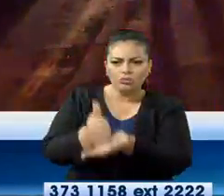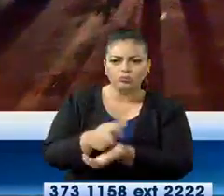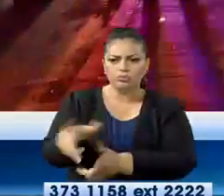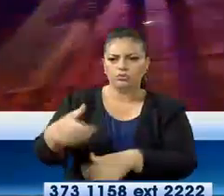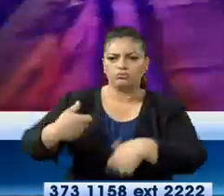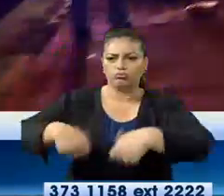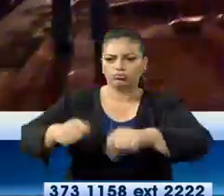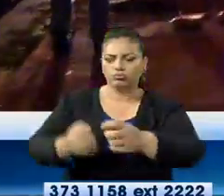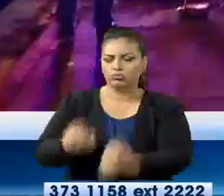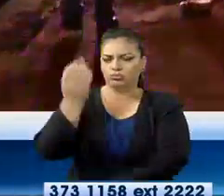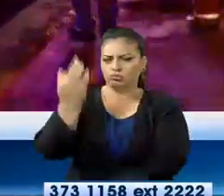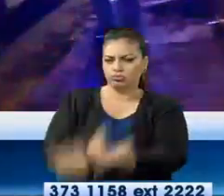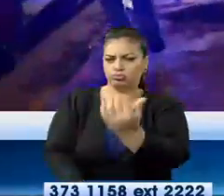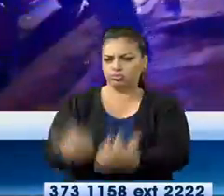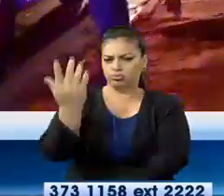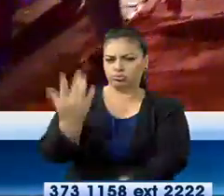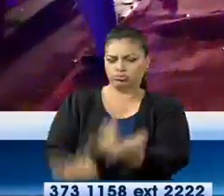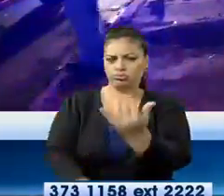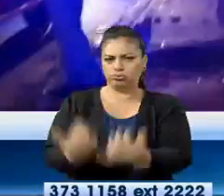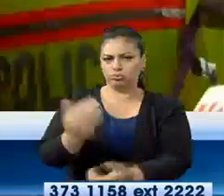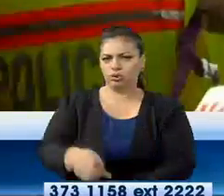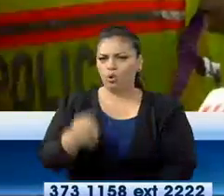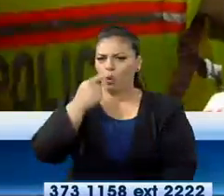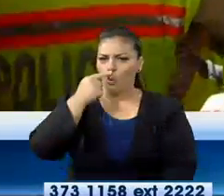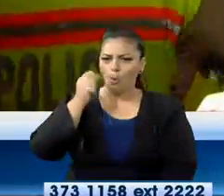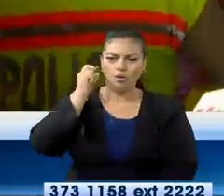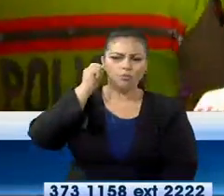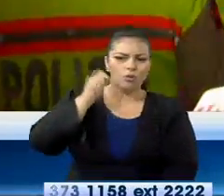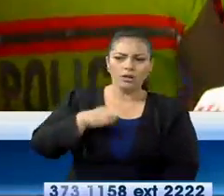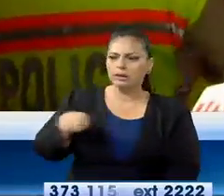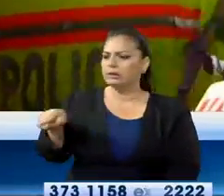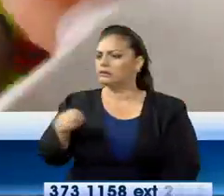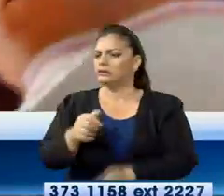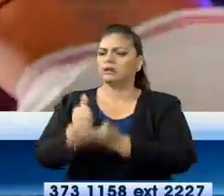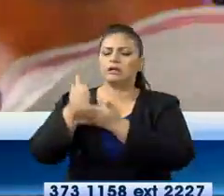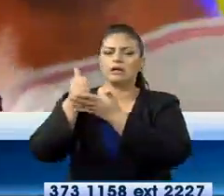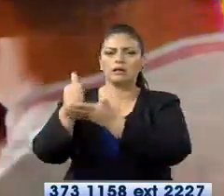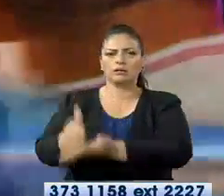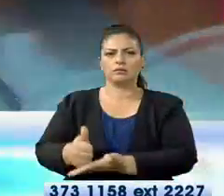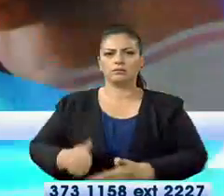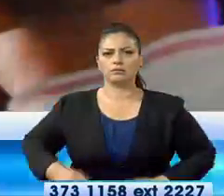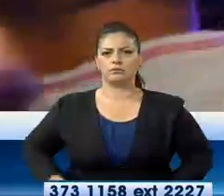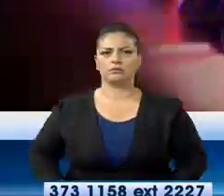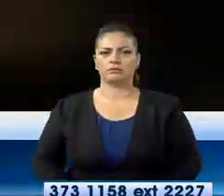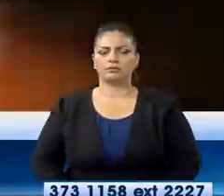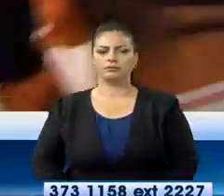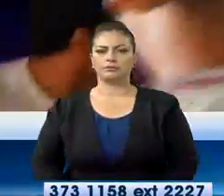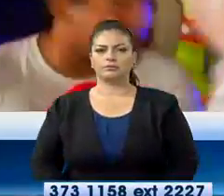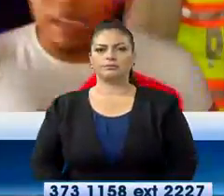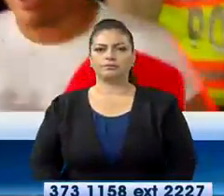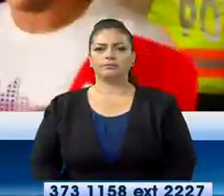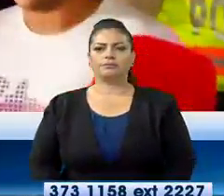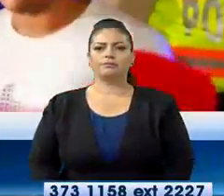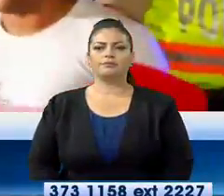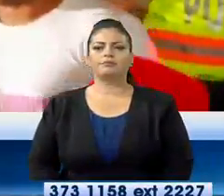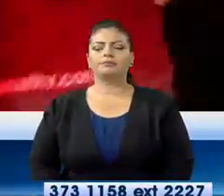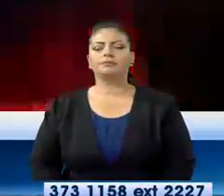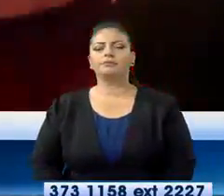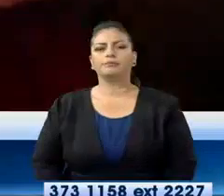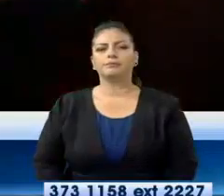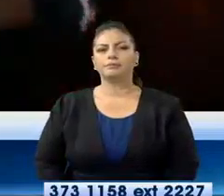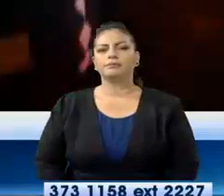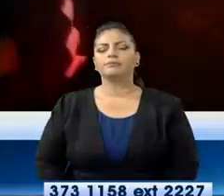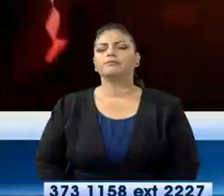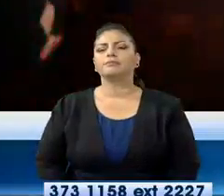Lo que se hizo fue la posibilidad de ayudarlo. Dale los primeros auxilios que más se le puede dar. Moradores del sector expresaron su